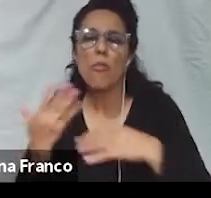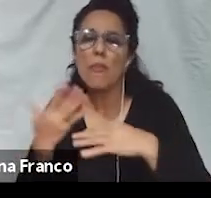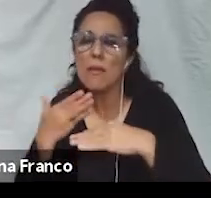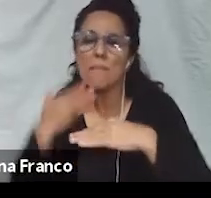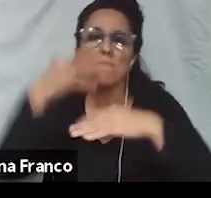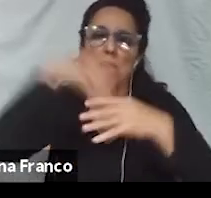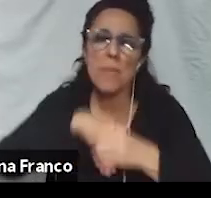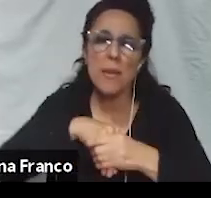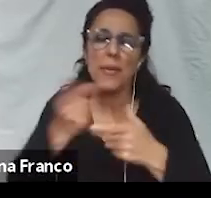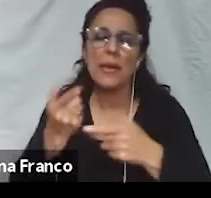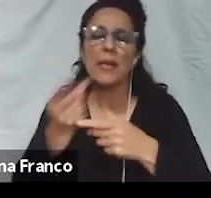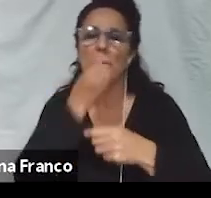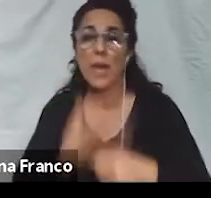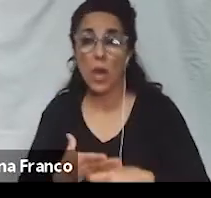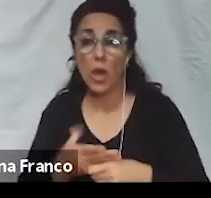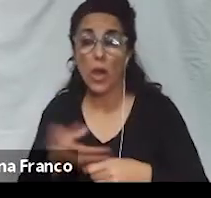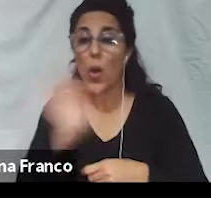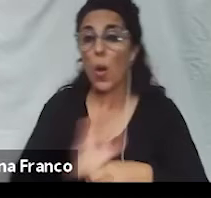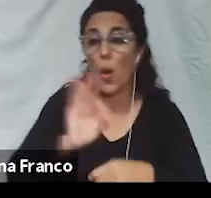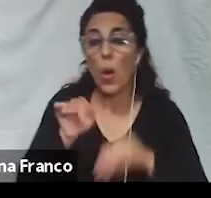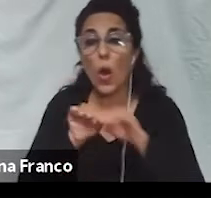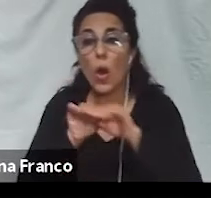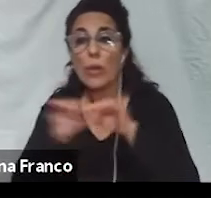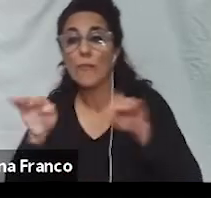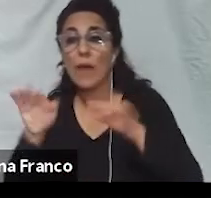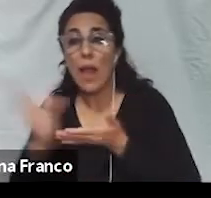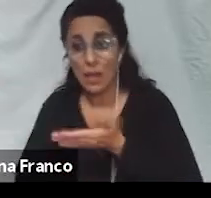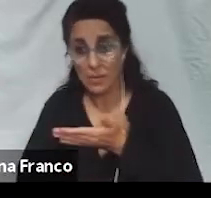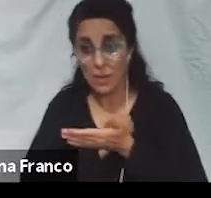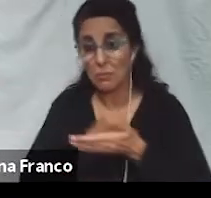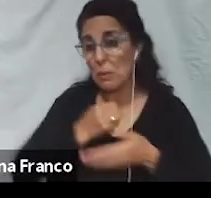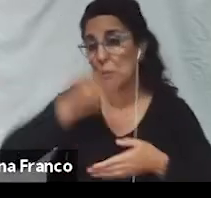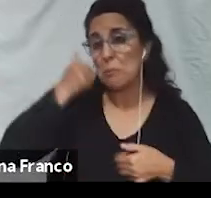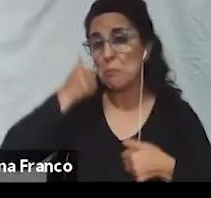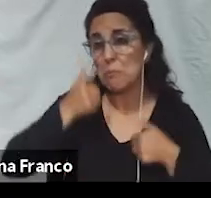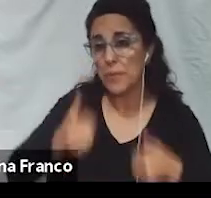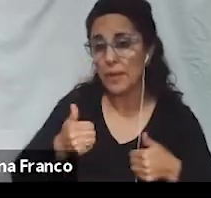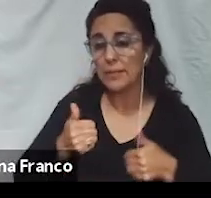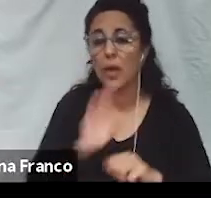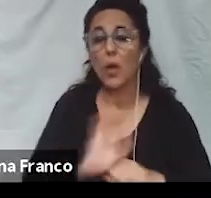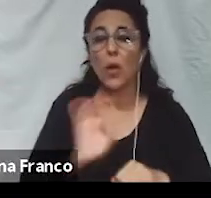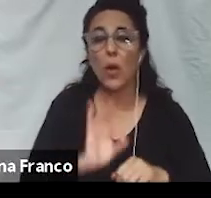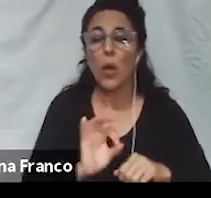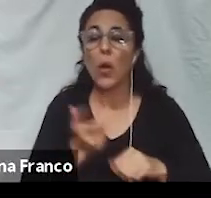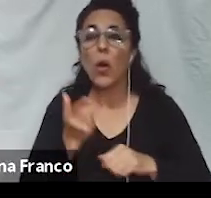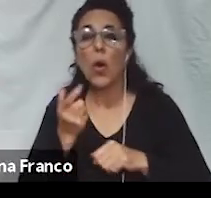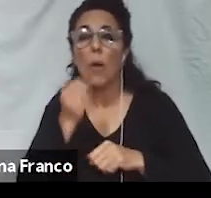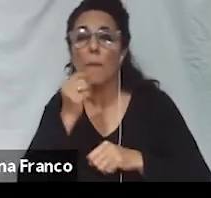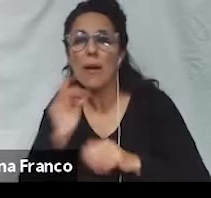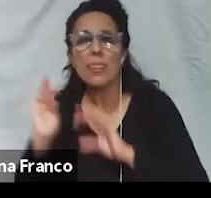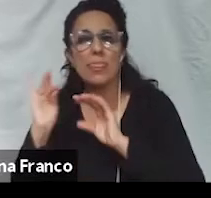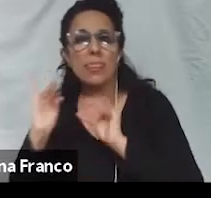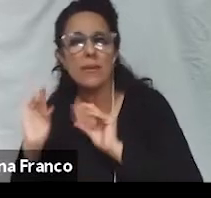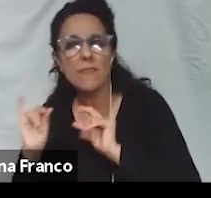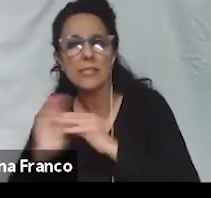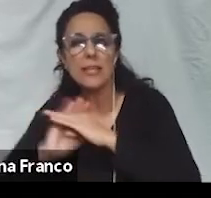implementar muchas mejoras, o si está en un nivel más o menos aceptable, o si también estamos en un nivel ya